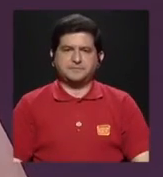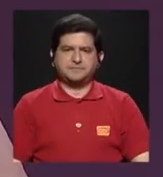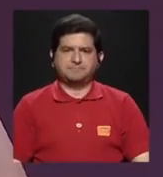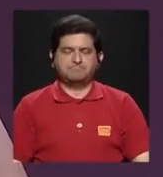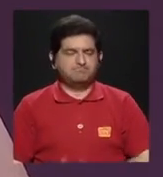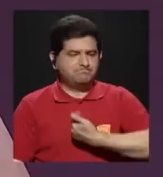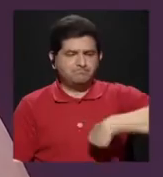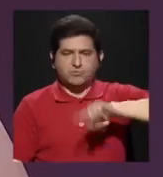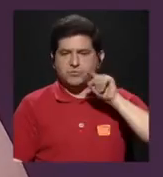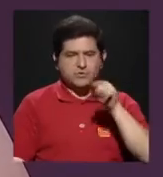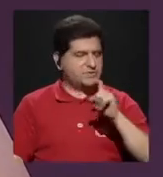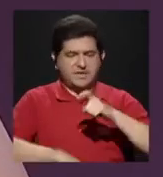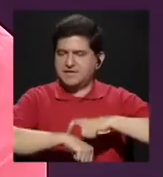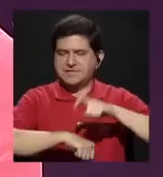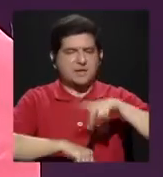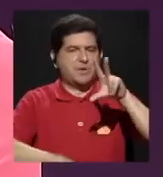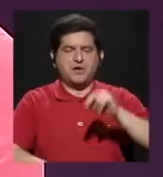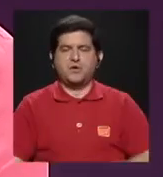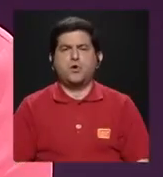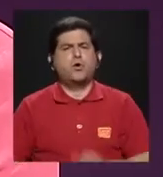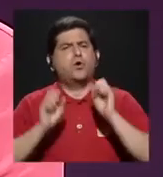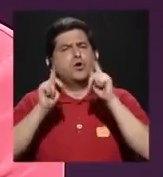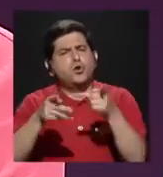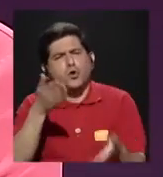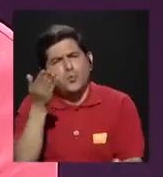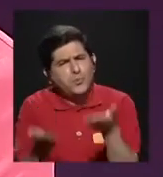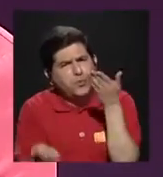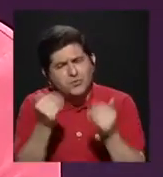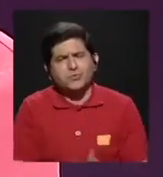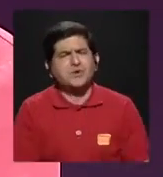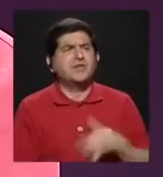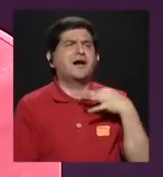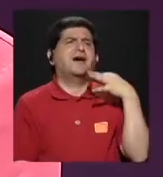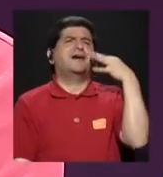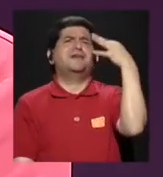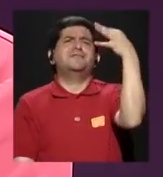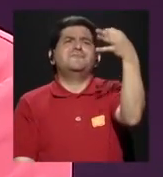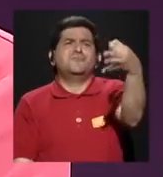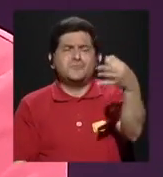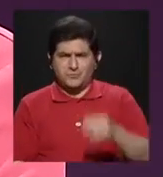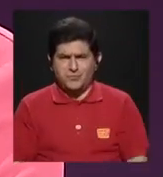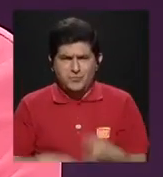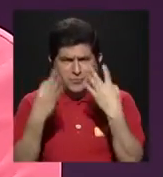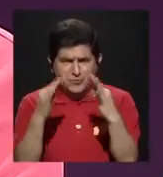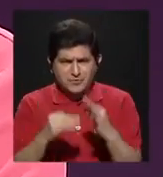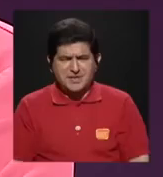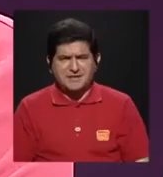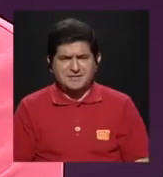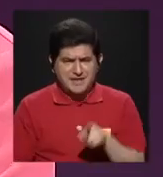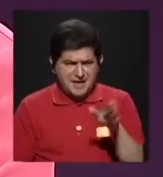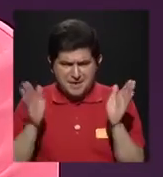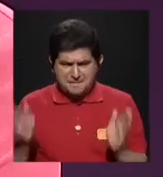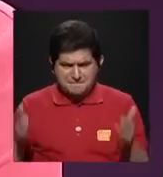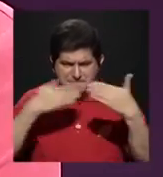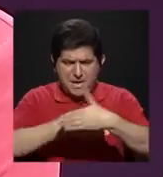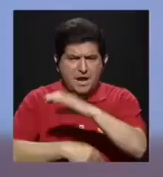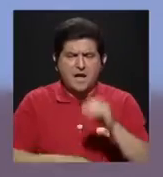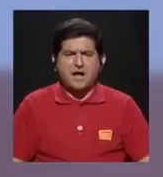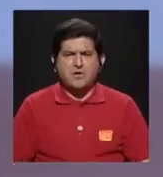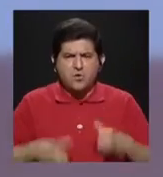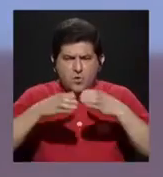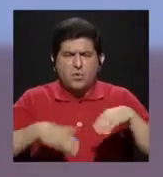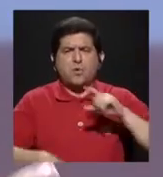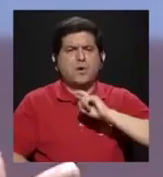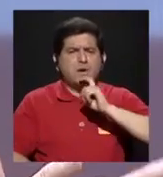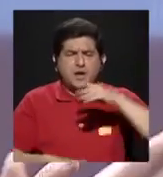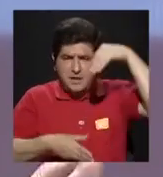Todavía no hemos llegado hasta ahí. ¿Y sería viable pensar en un futuro más o menos en poder empacar o en la tarde quizá no, pero sí, tal